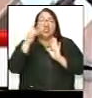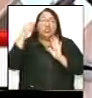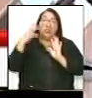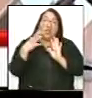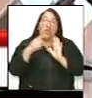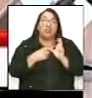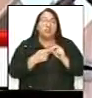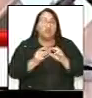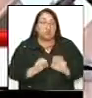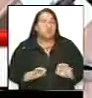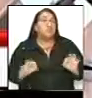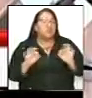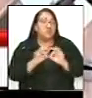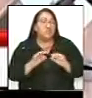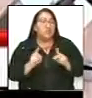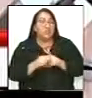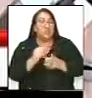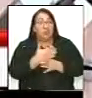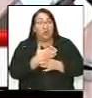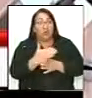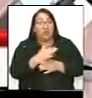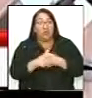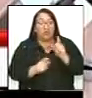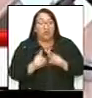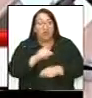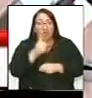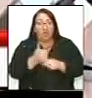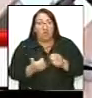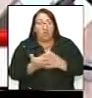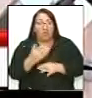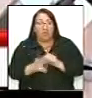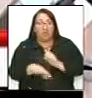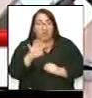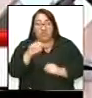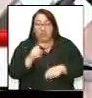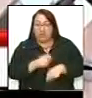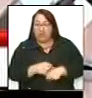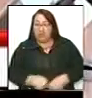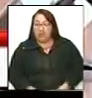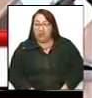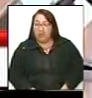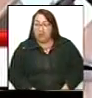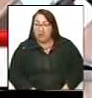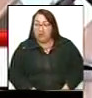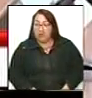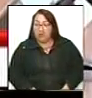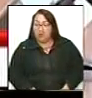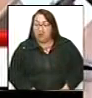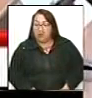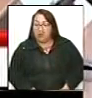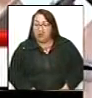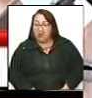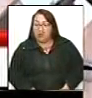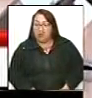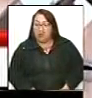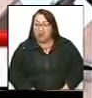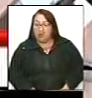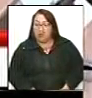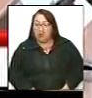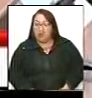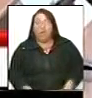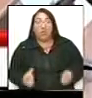importante compartirlo con estas autoridades nuevas que han sido elegidas en este periodo y a través del midis